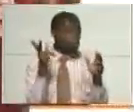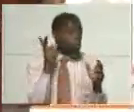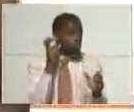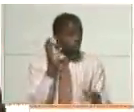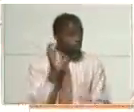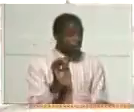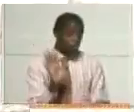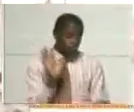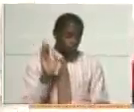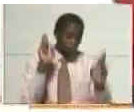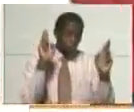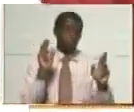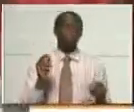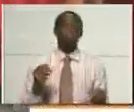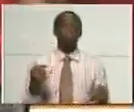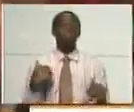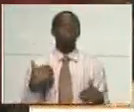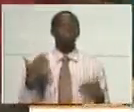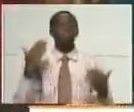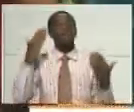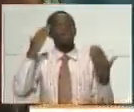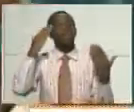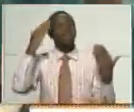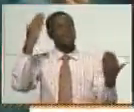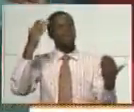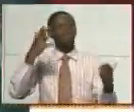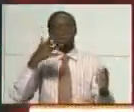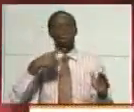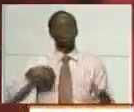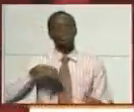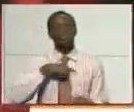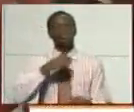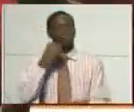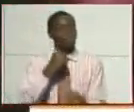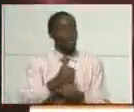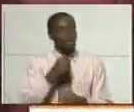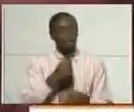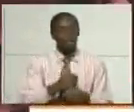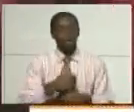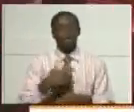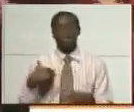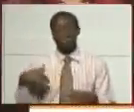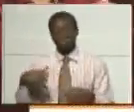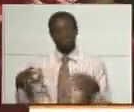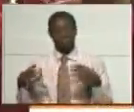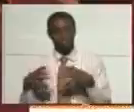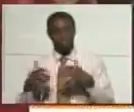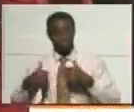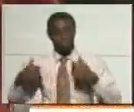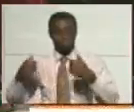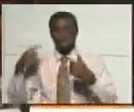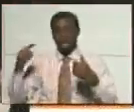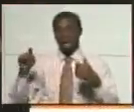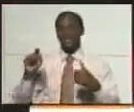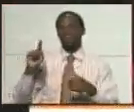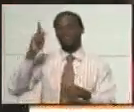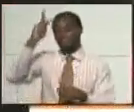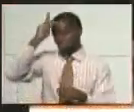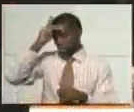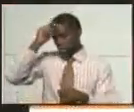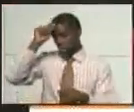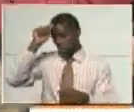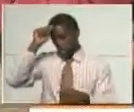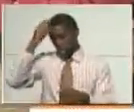Un gran saludo. Estamos aquí trabajando con un grupo de compañeros, con Tarek,